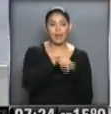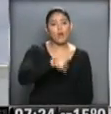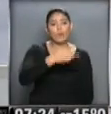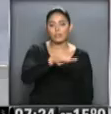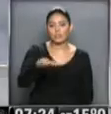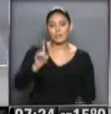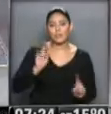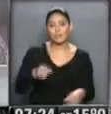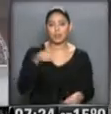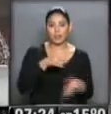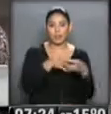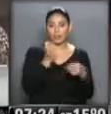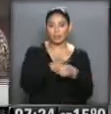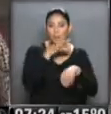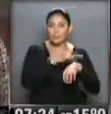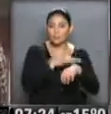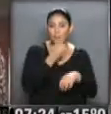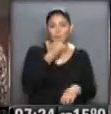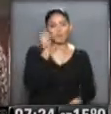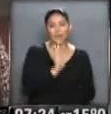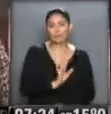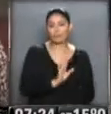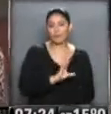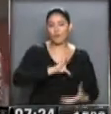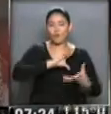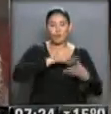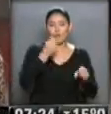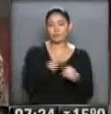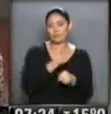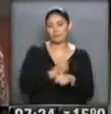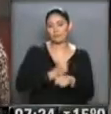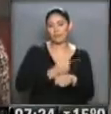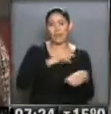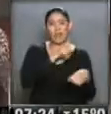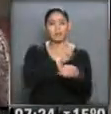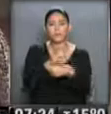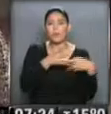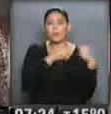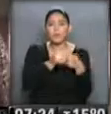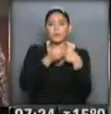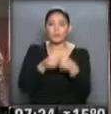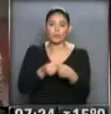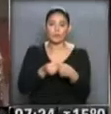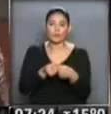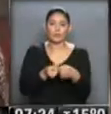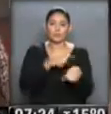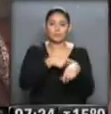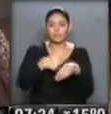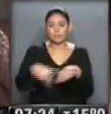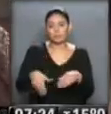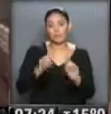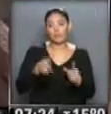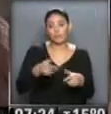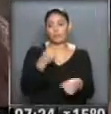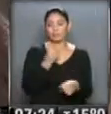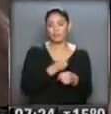que están acá, porque hay un equipo médico impresionante, con una humanidad terrible, una contención a cada segundo, y bueno, y el